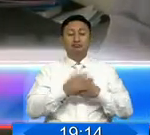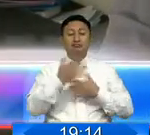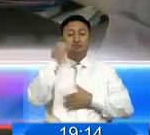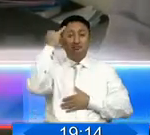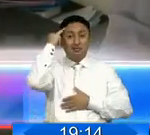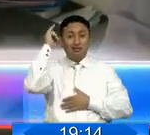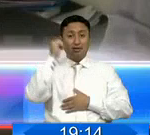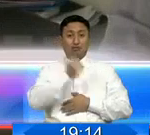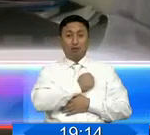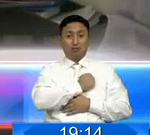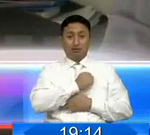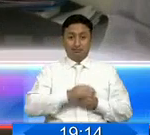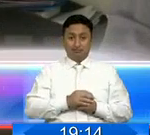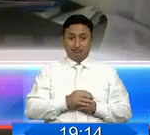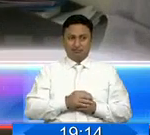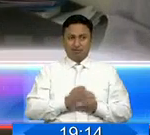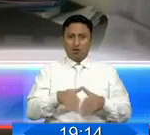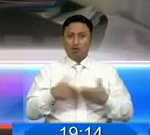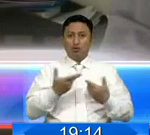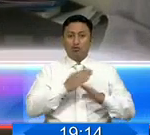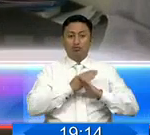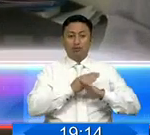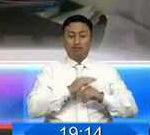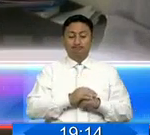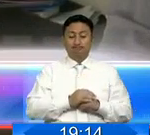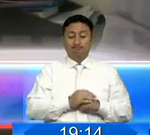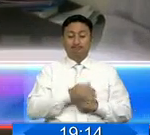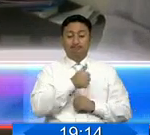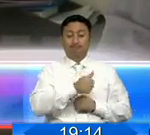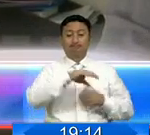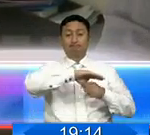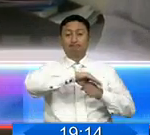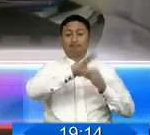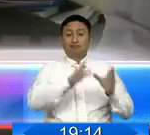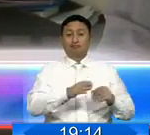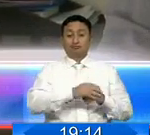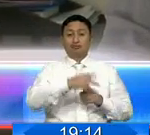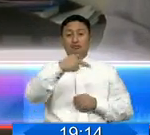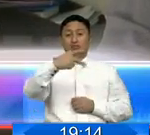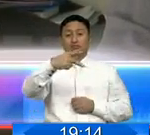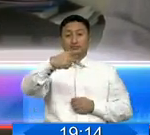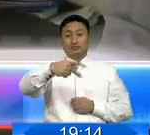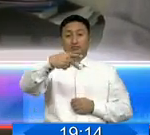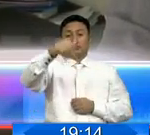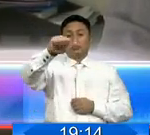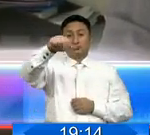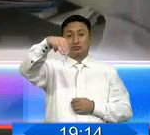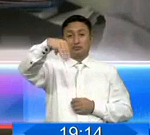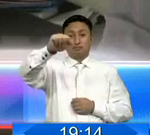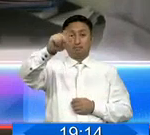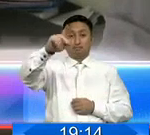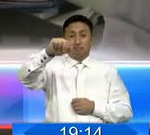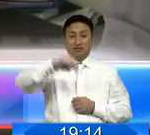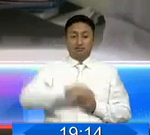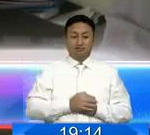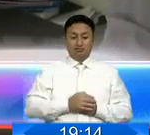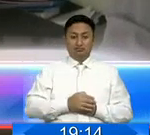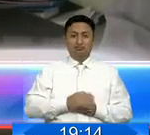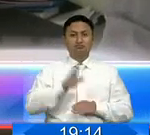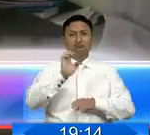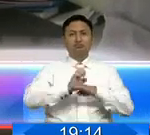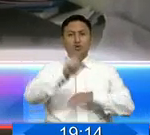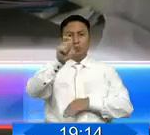intelectual. El propio embajador Chapman ha dicho que no es justo que, por ejemplo, los